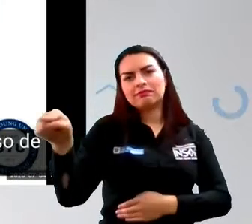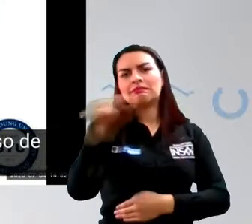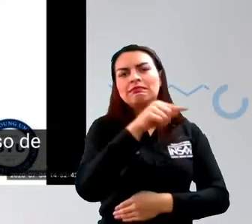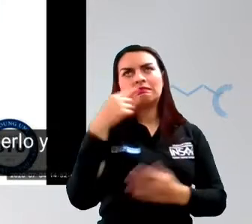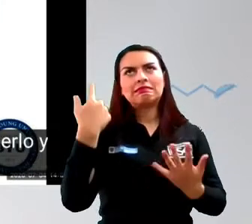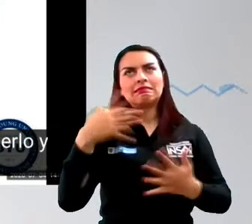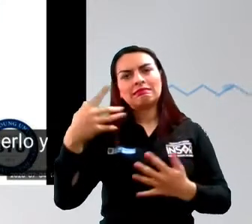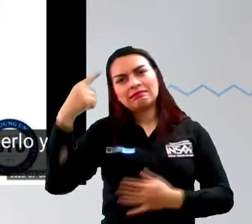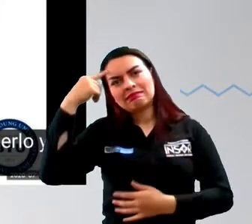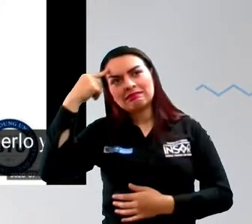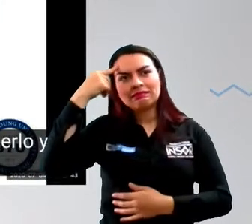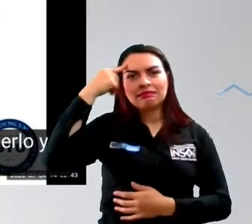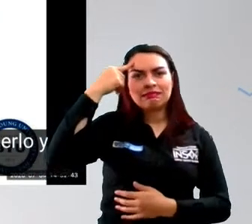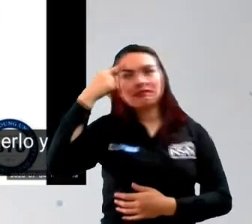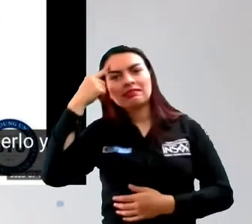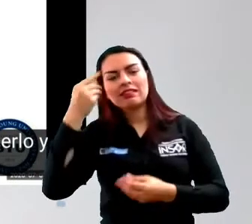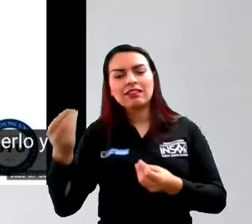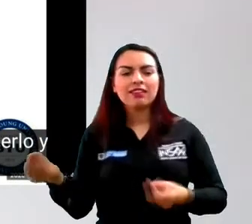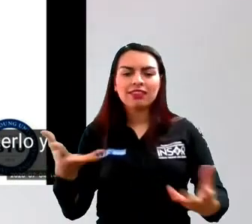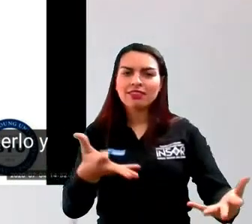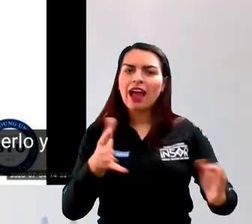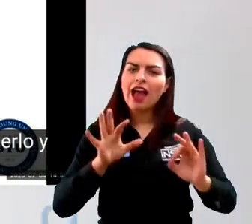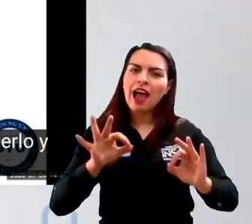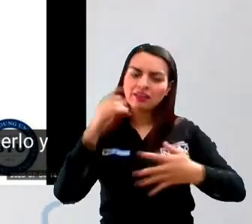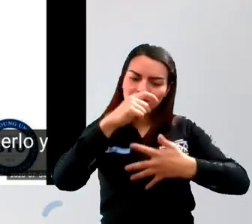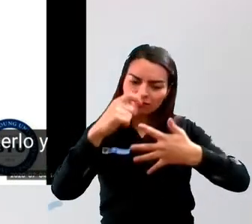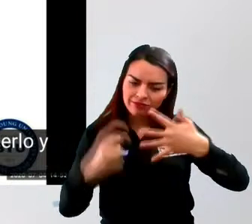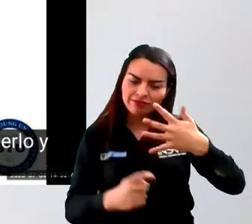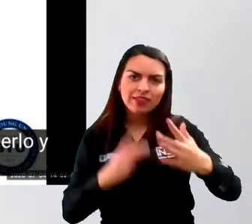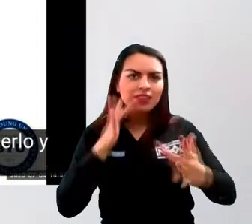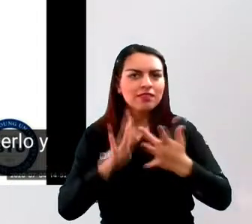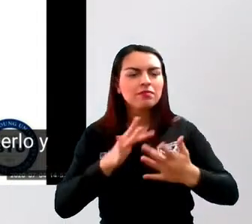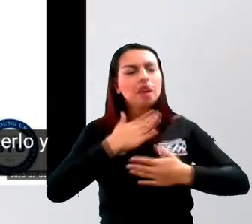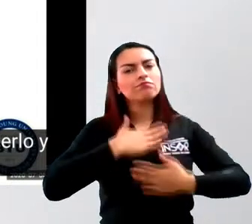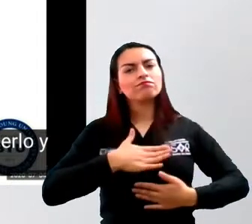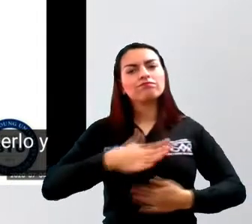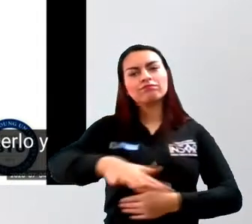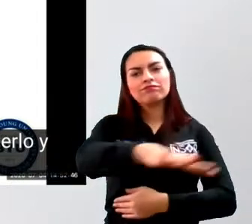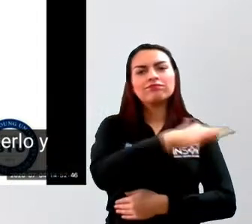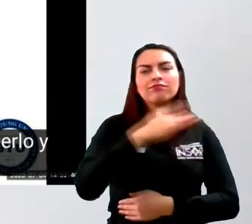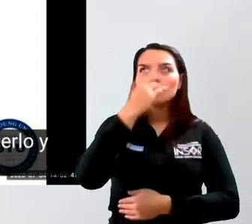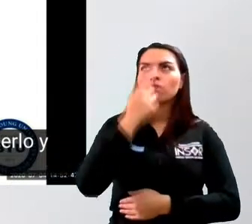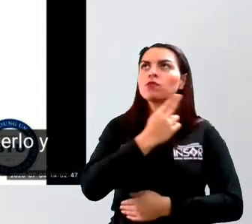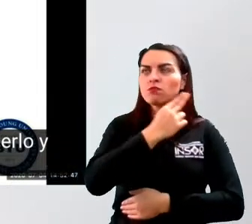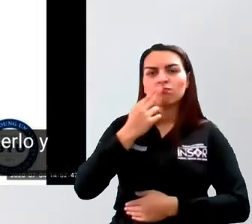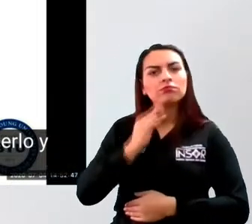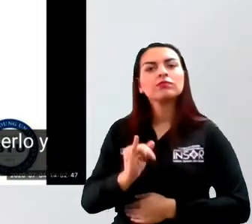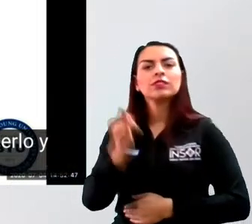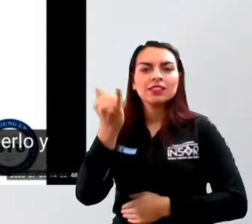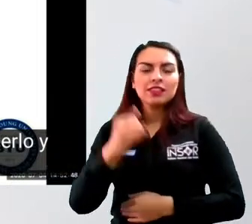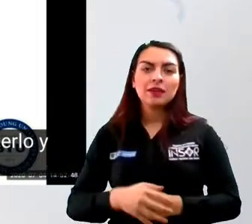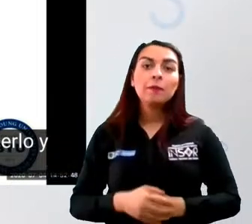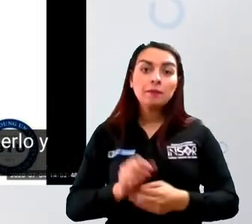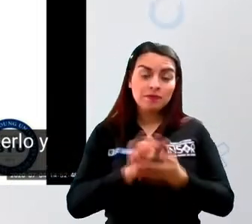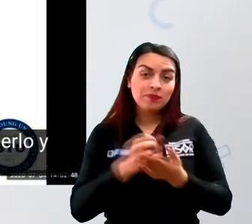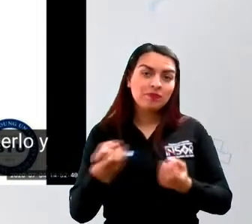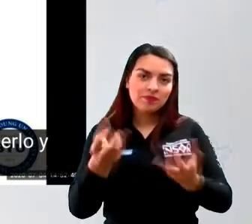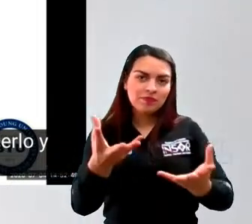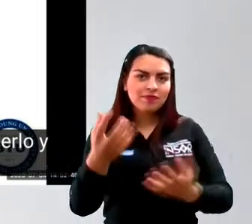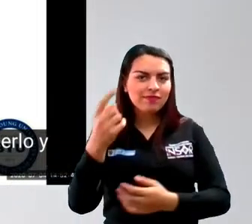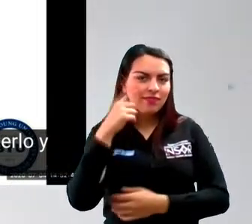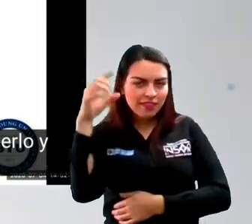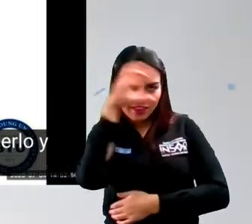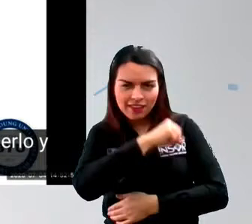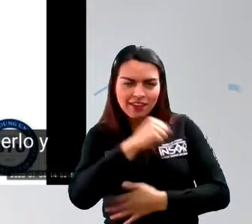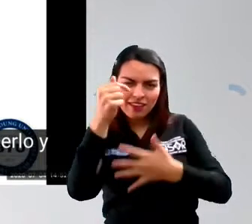de instrucción para satisfacer las necesidades de compromiso de todos nuestros estudiantes. Voy a darles algunas ideas sobre el compromiso a nivel del